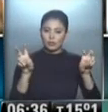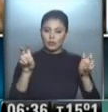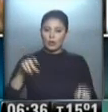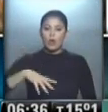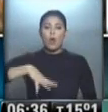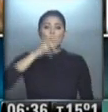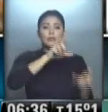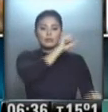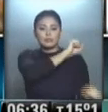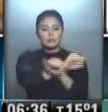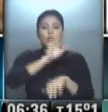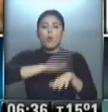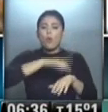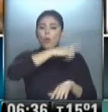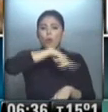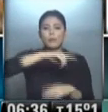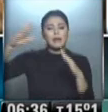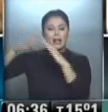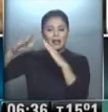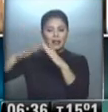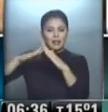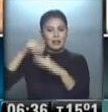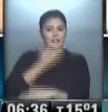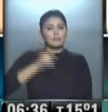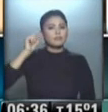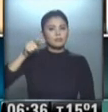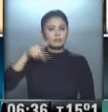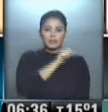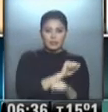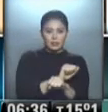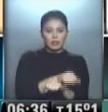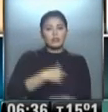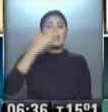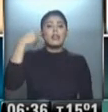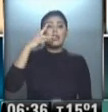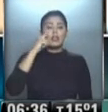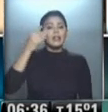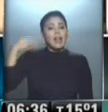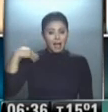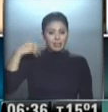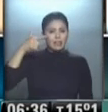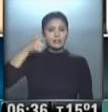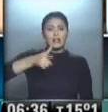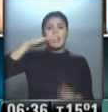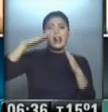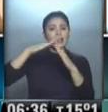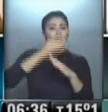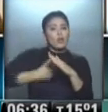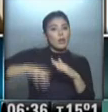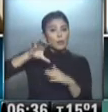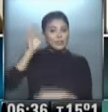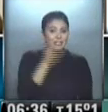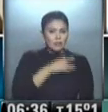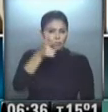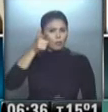Cuatro detenidos por el ataque a la casa de Bonafati. El arresto de los sujetos se produjo dos días después de los disparos contra la vivienda del gobernador de Santa